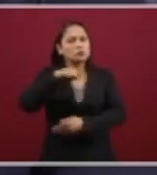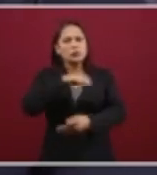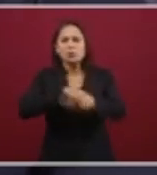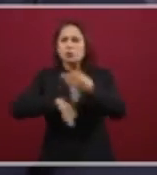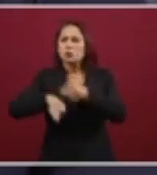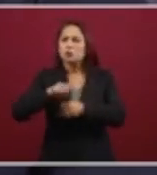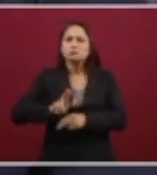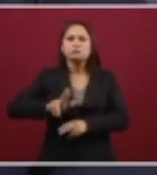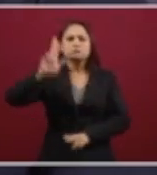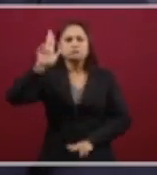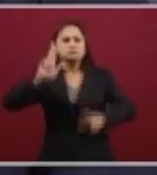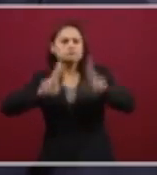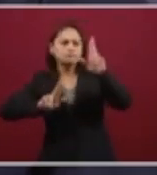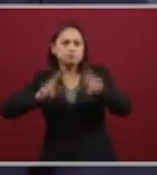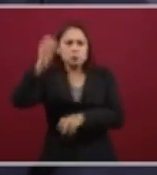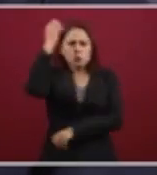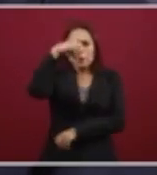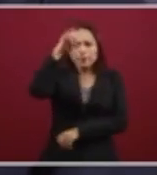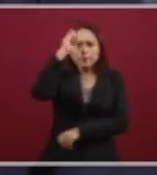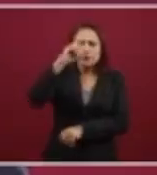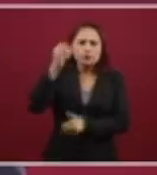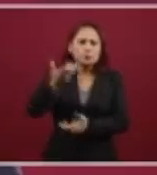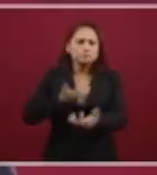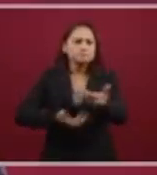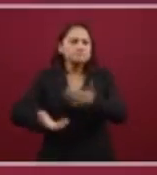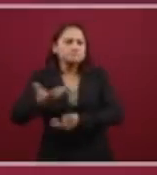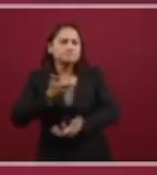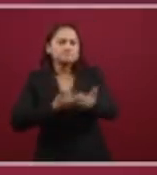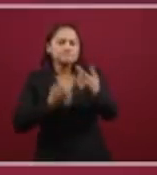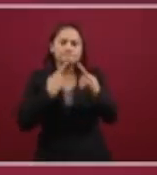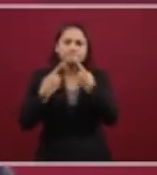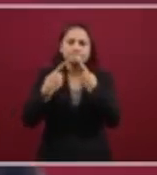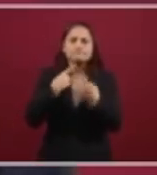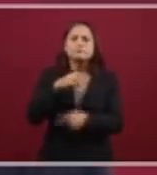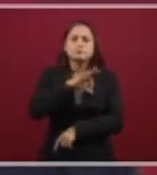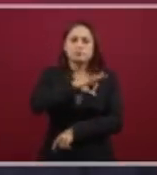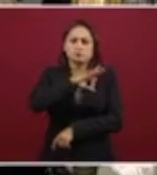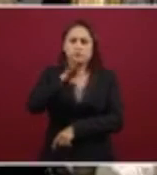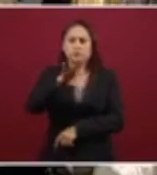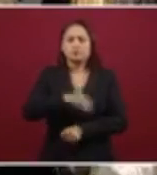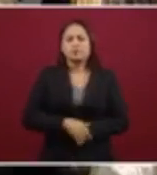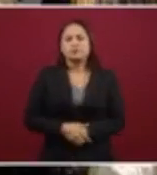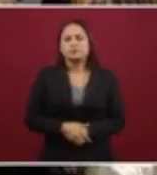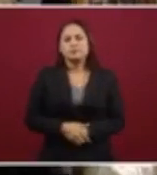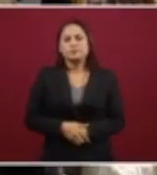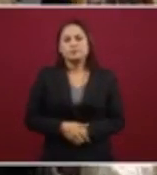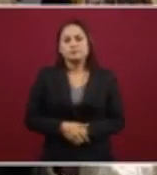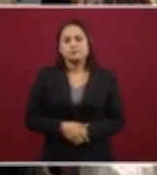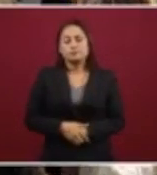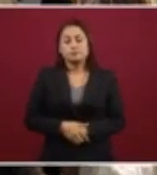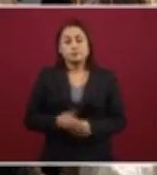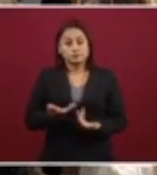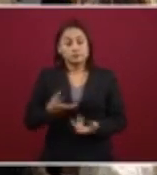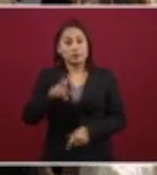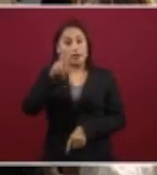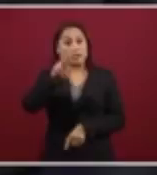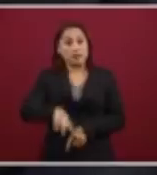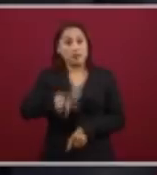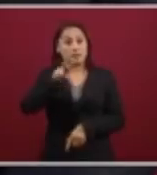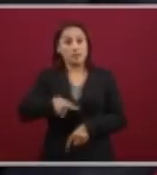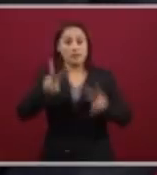La verdad que lo mejor en política es el sentido